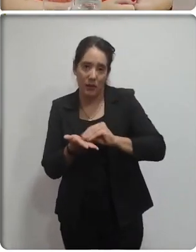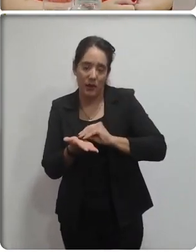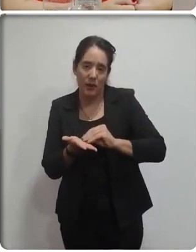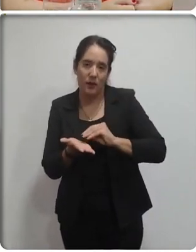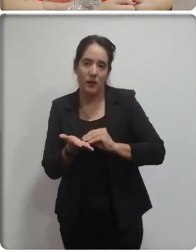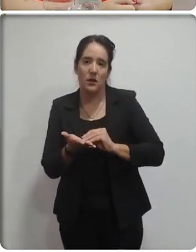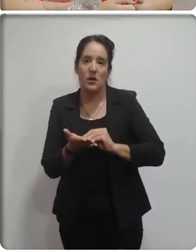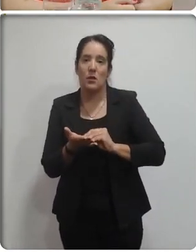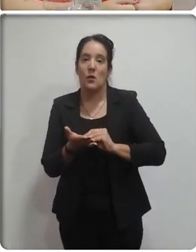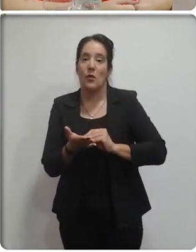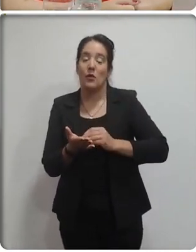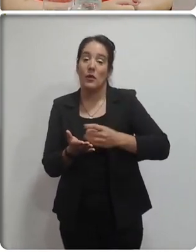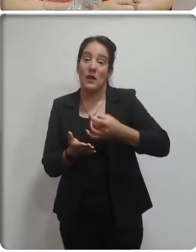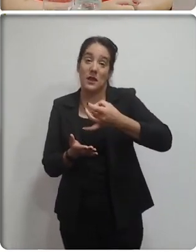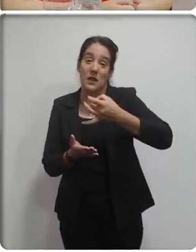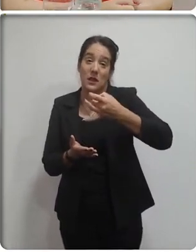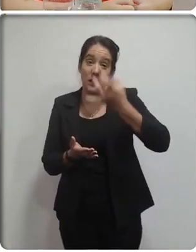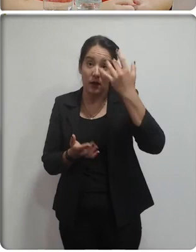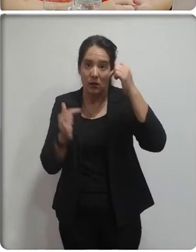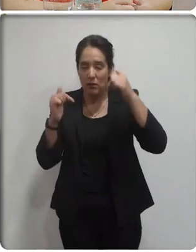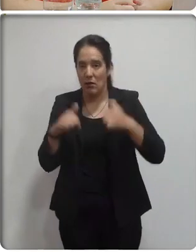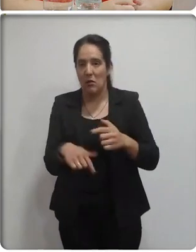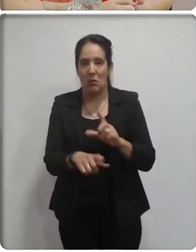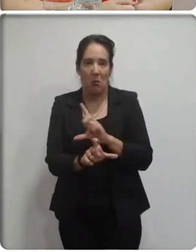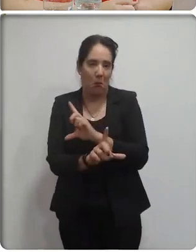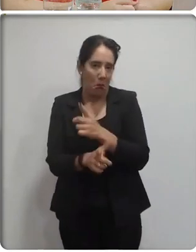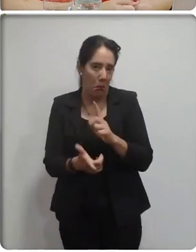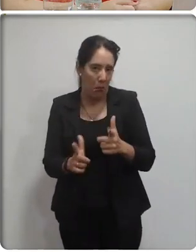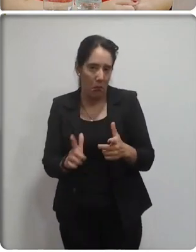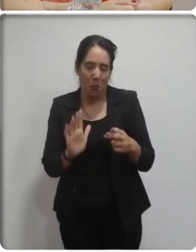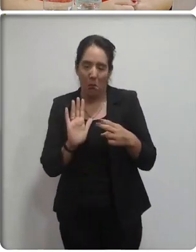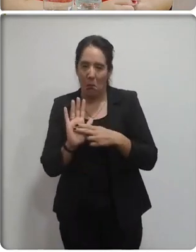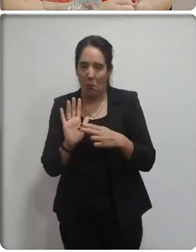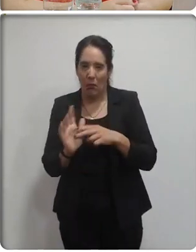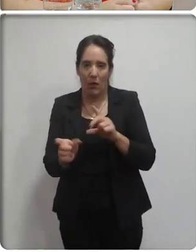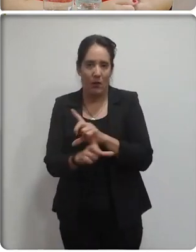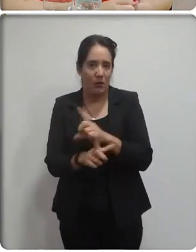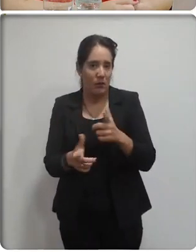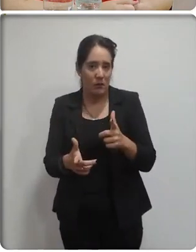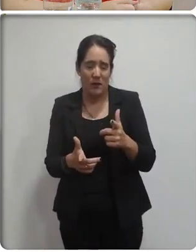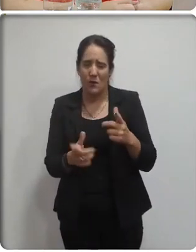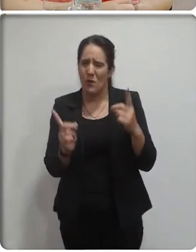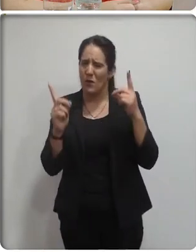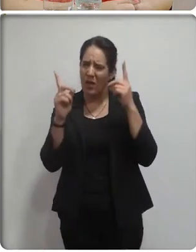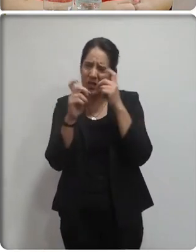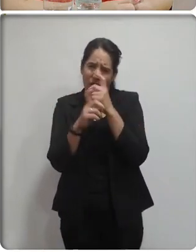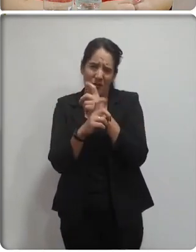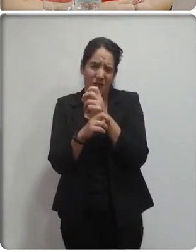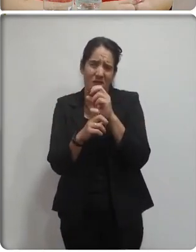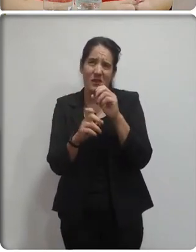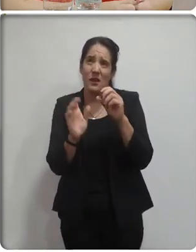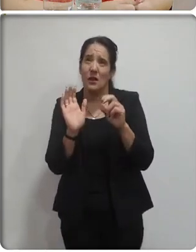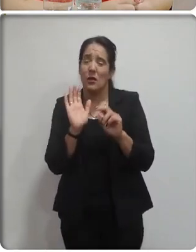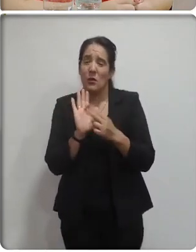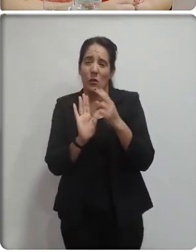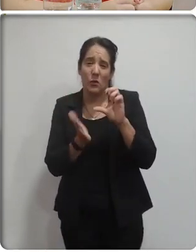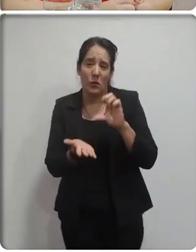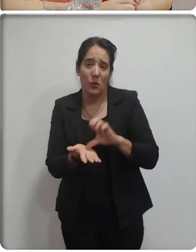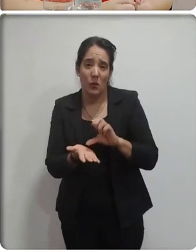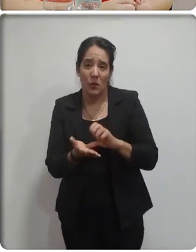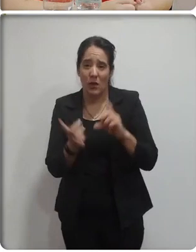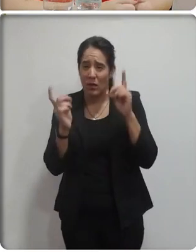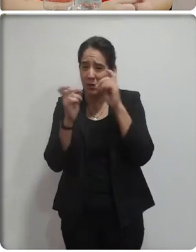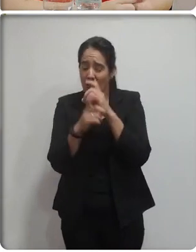técnicos que hoy por hoy no tienen reemplazo identificado por su experticia técnica. Es muy difícil a nivel de país encontrar